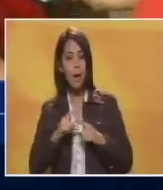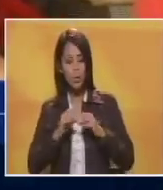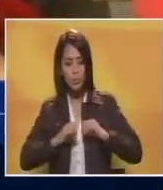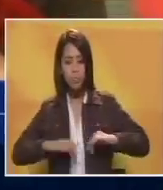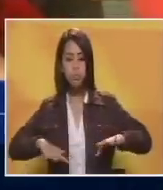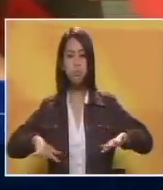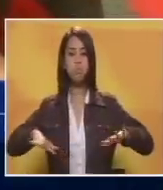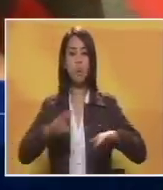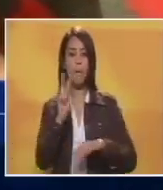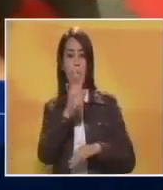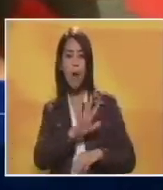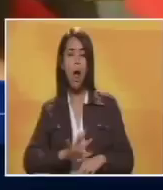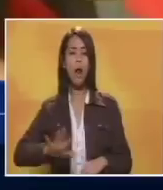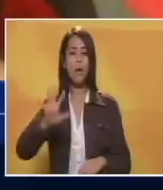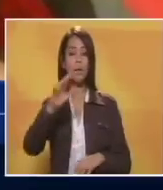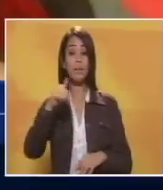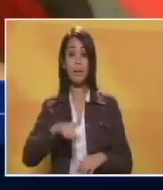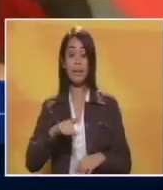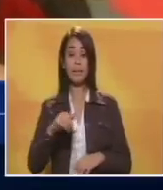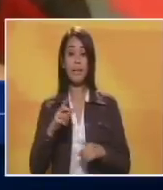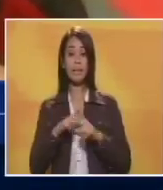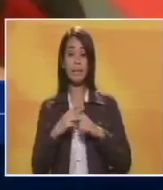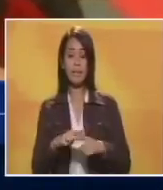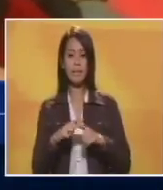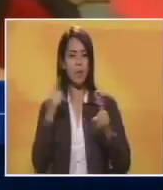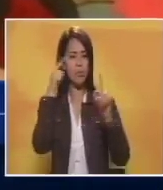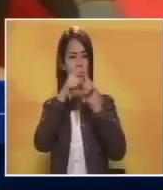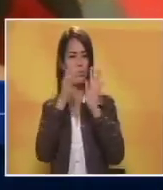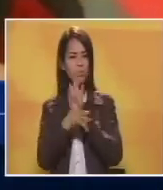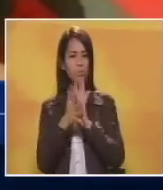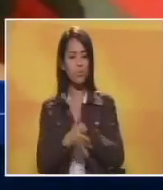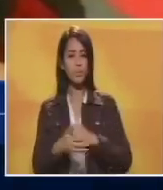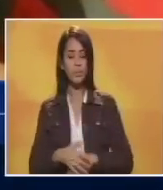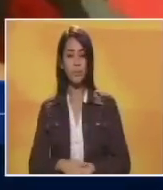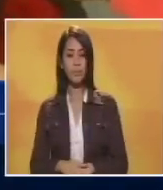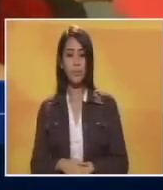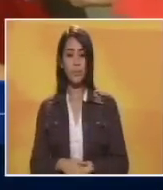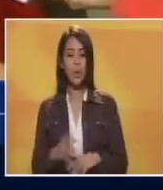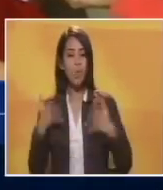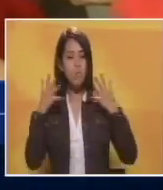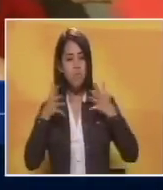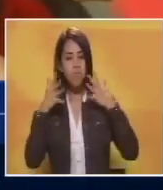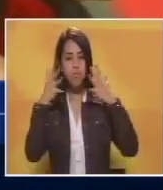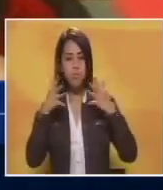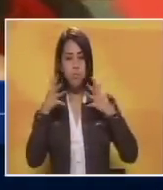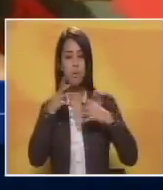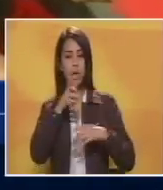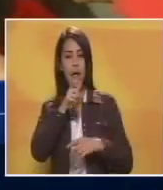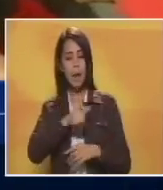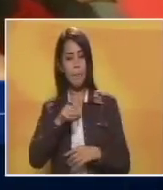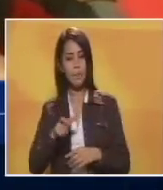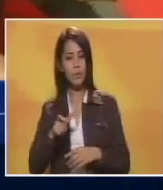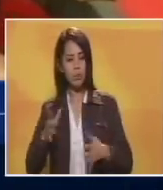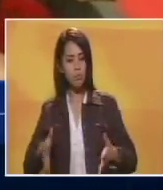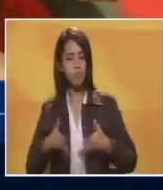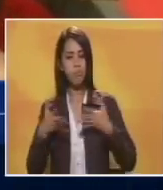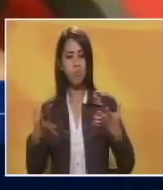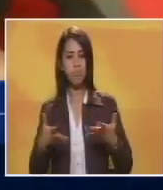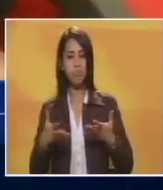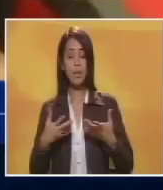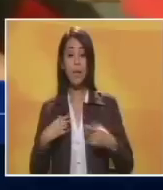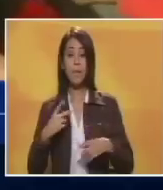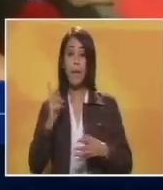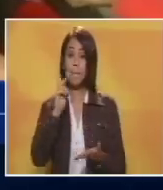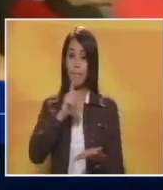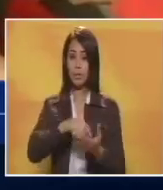todo el territorio nacional, este taller tiene el propósito de amalgamar las fuerzas y orientar a los motivadores y movilizadores del